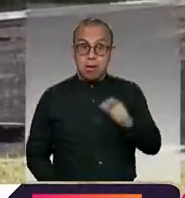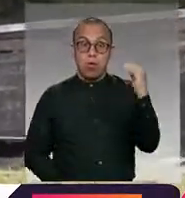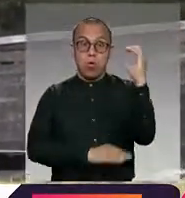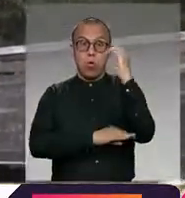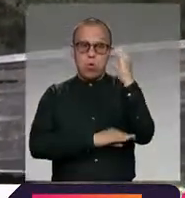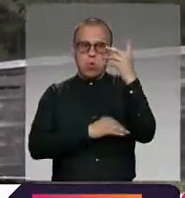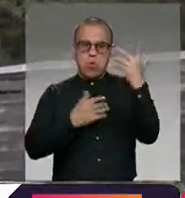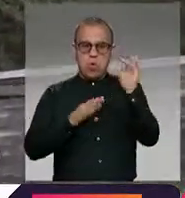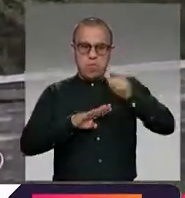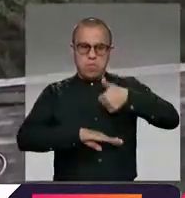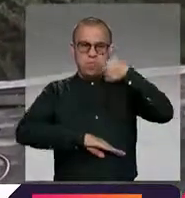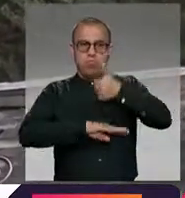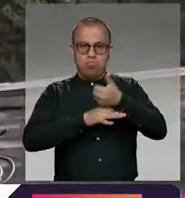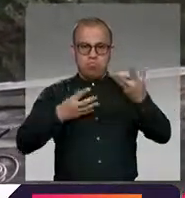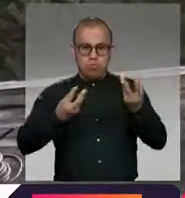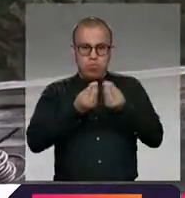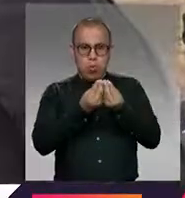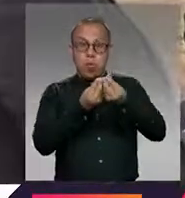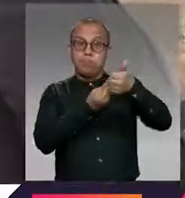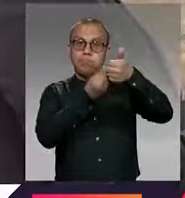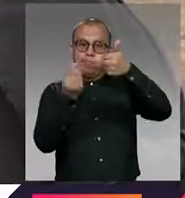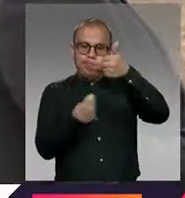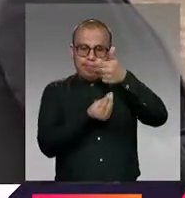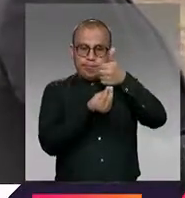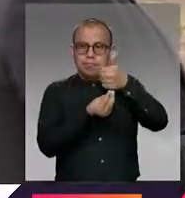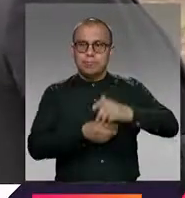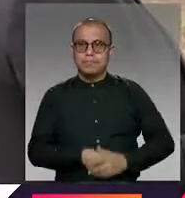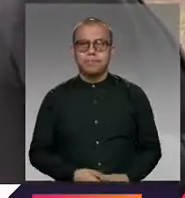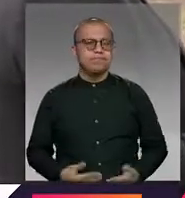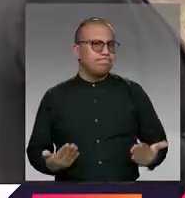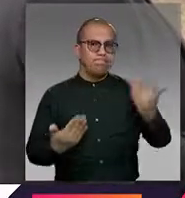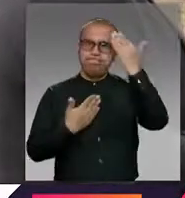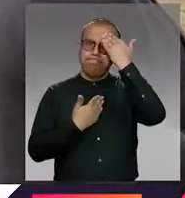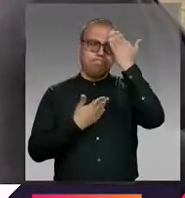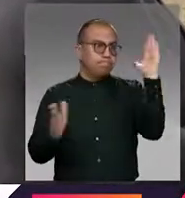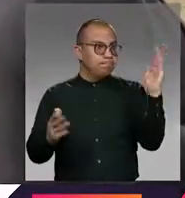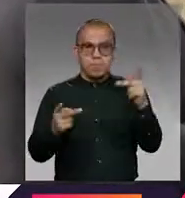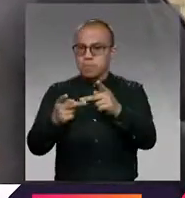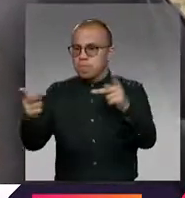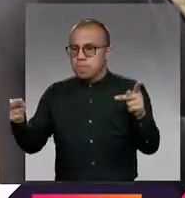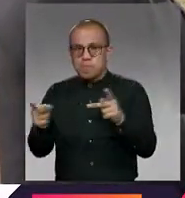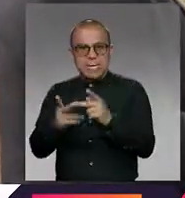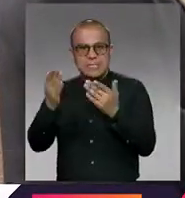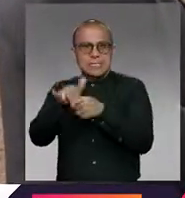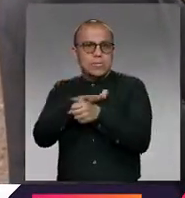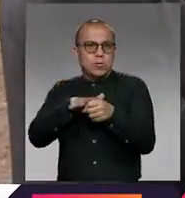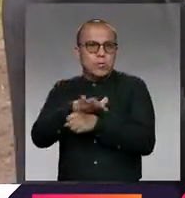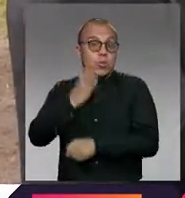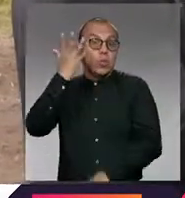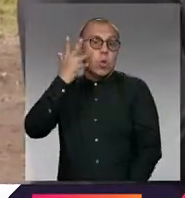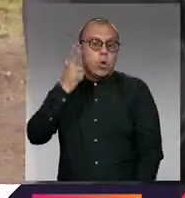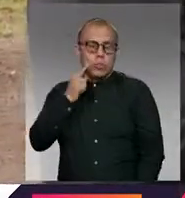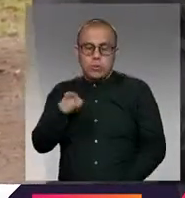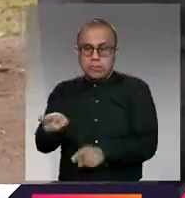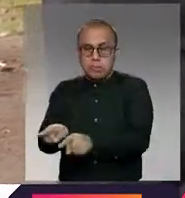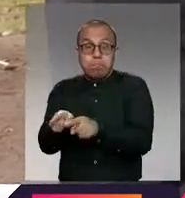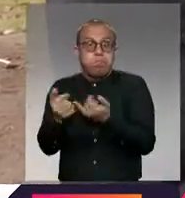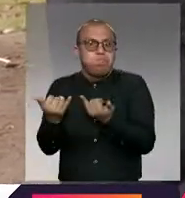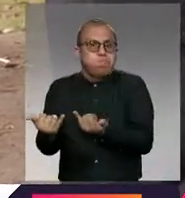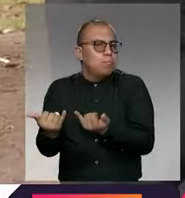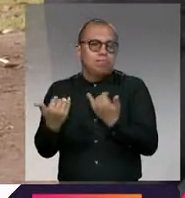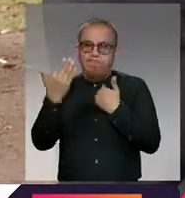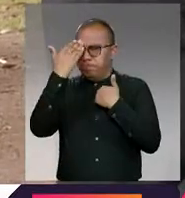en ser comandante de uno de estos grupos. No sabemos qué amenaza vamos a enfrentar en nuestro diario vivir, pero